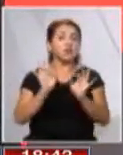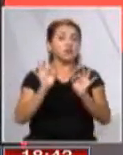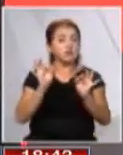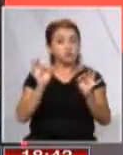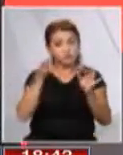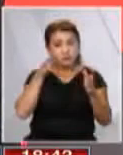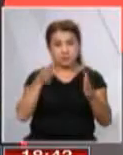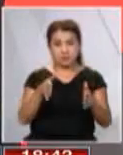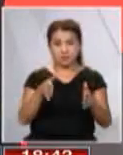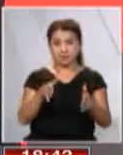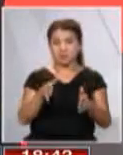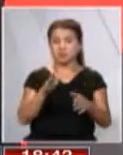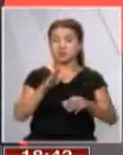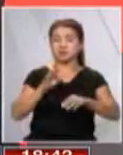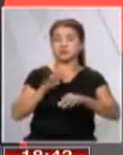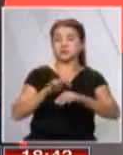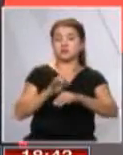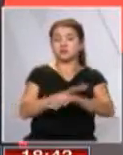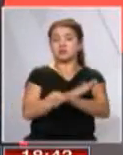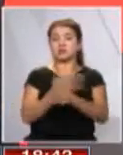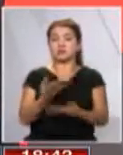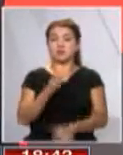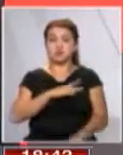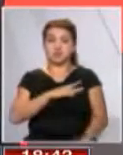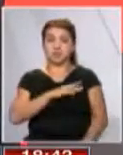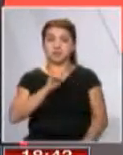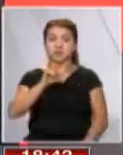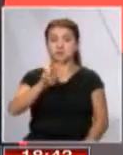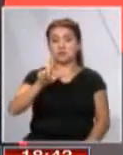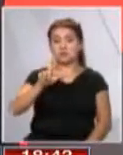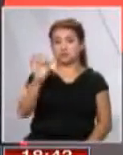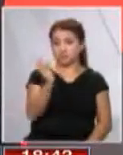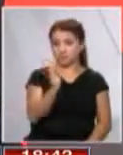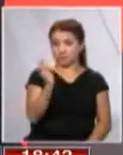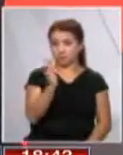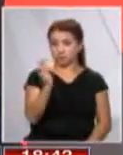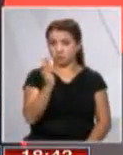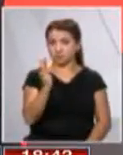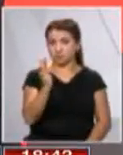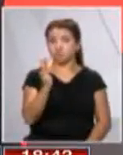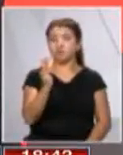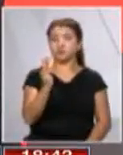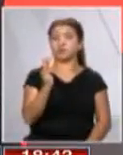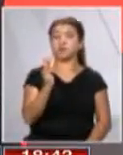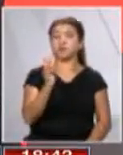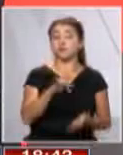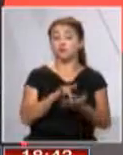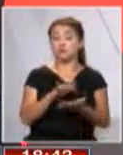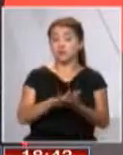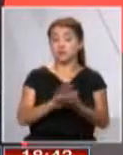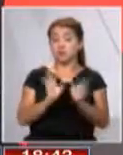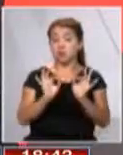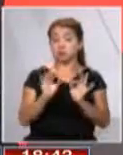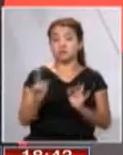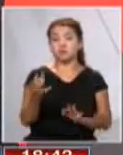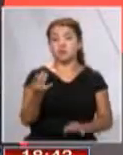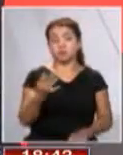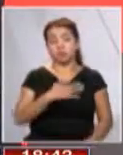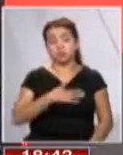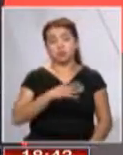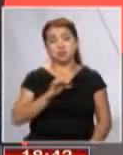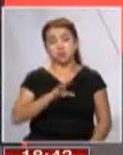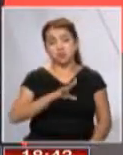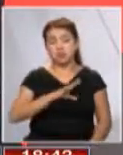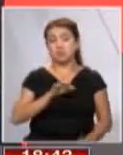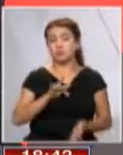mente sensible e importante para ti la 27 de febrero es una fecha primero dolorosa para steel es